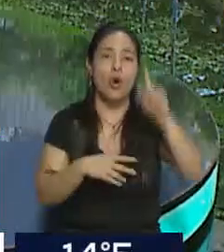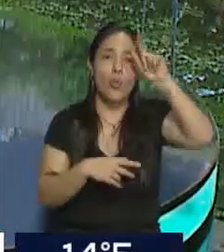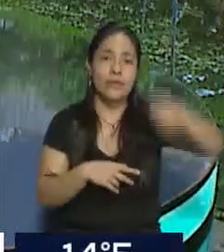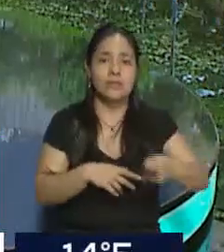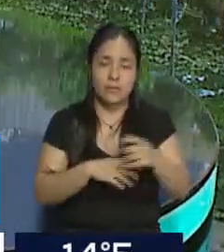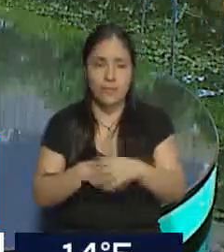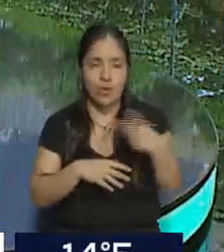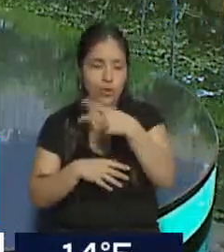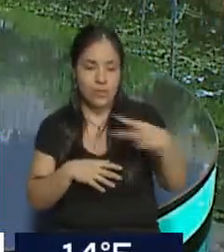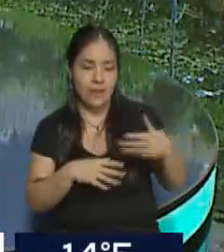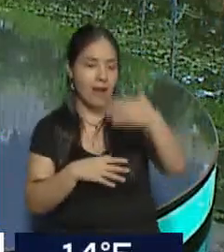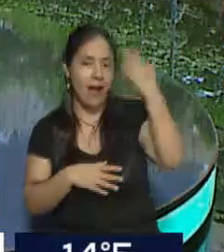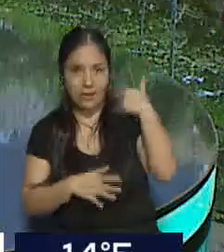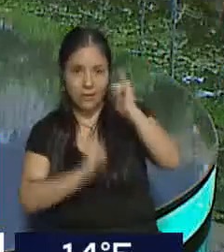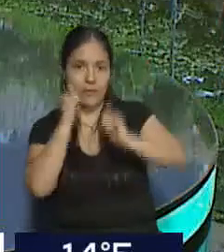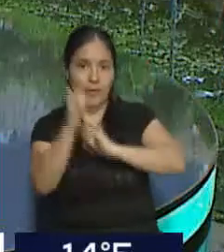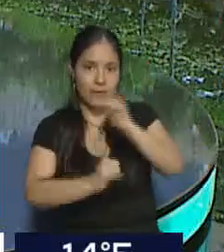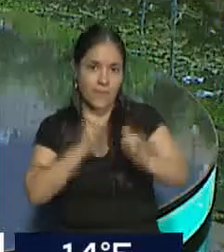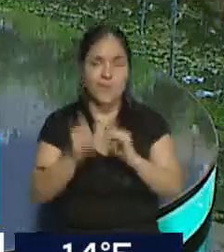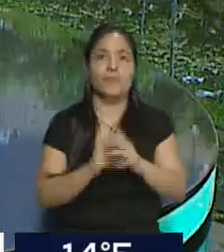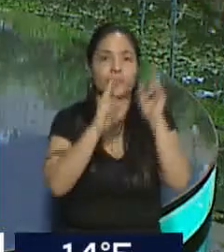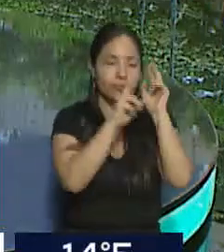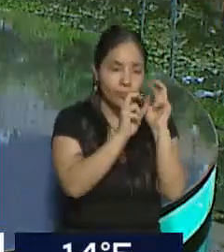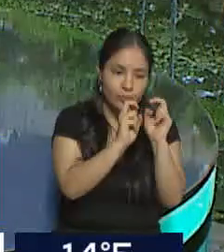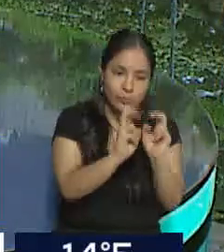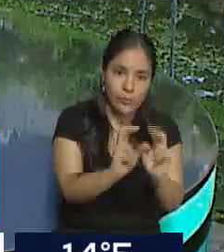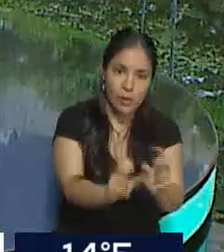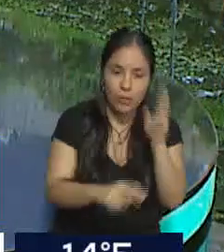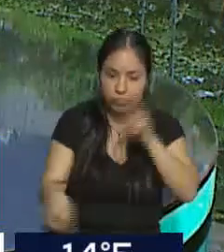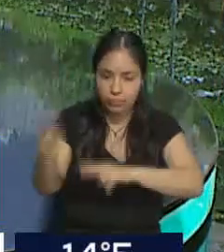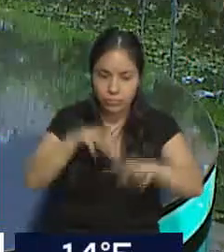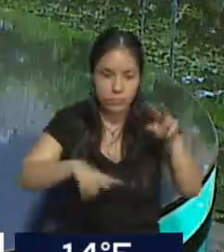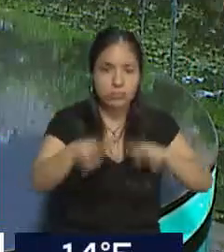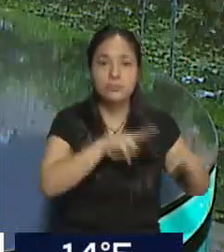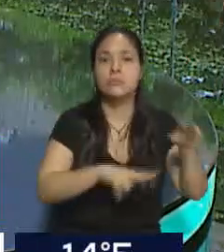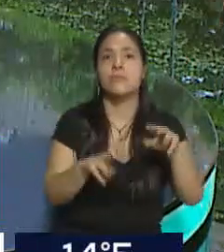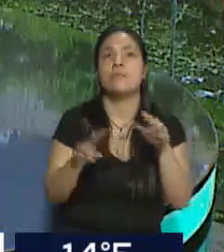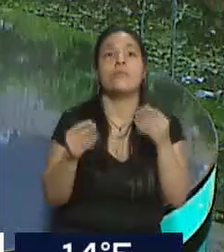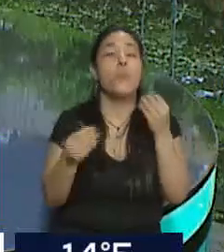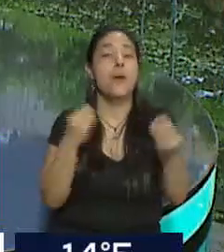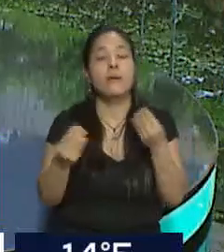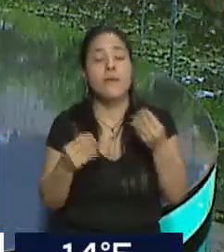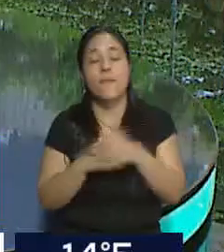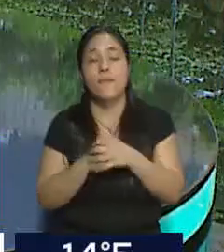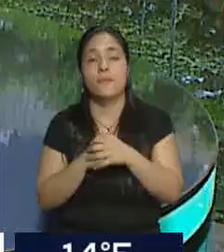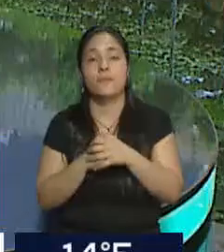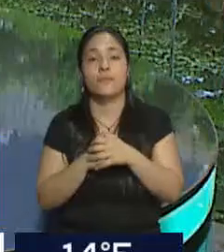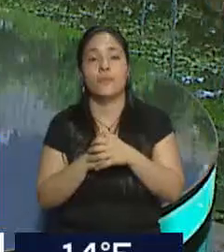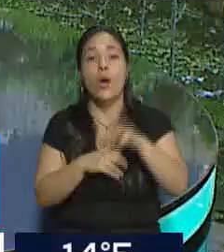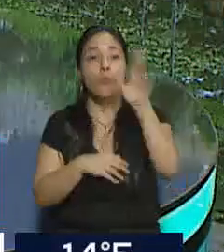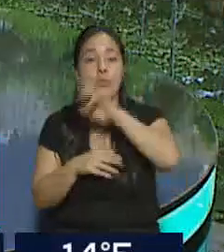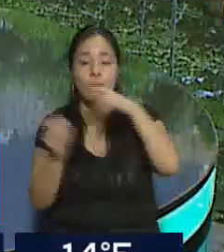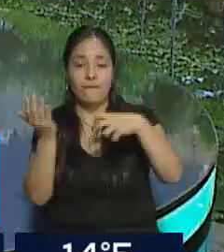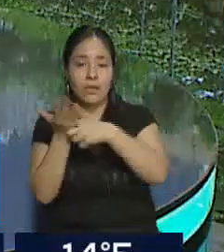tiempo dos semanas atrás cuando se realizaba la inspección ocular por lo que fue el intento de ataque a la fiscal